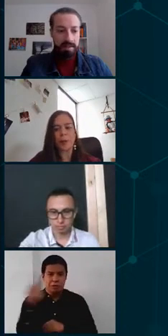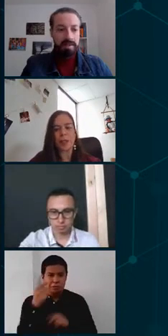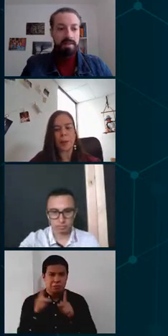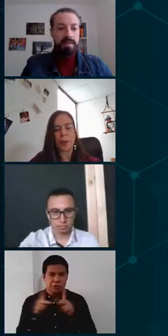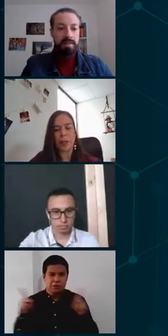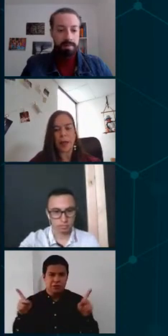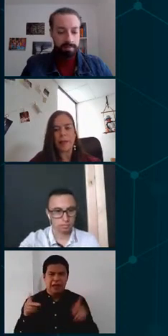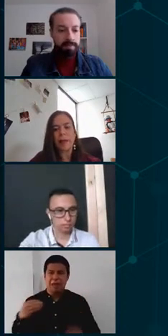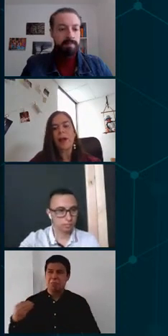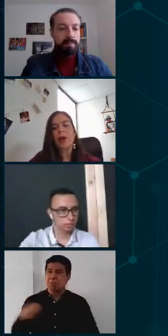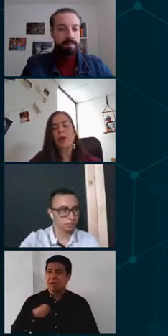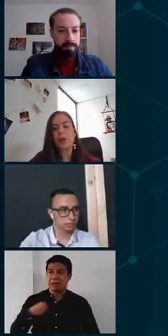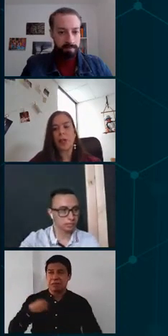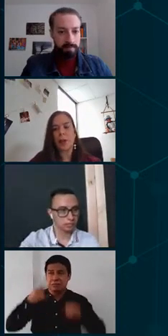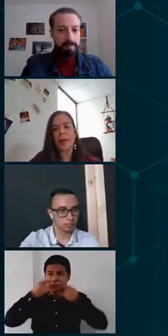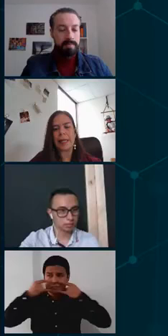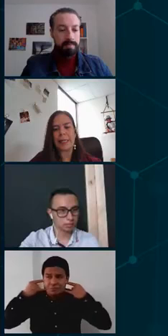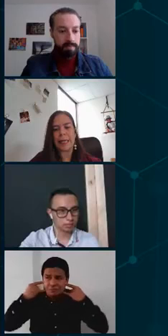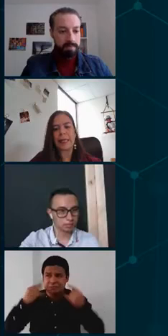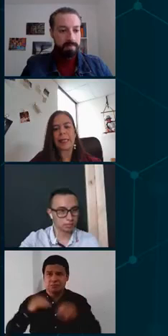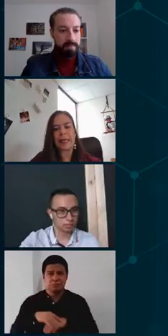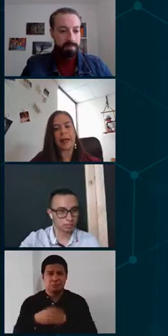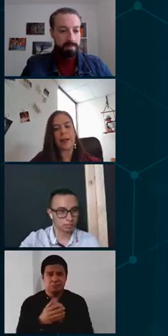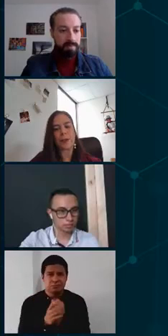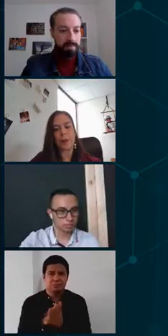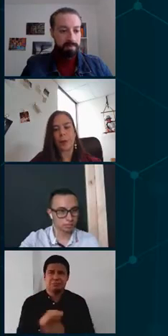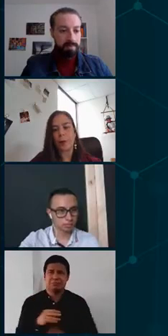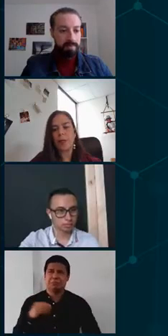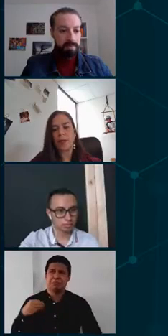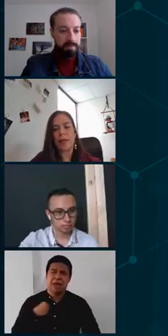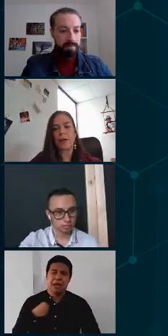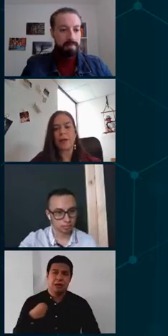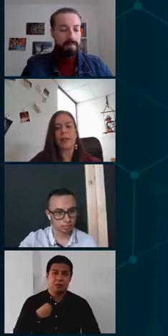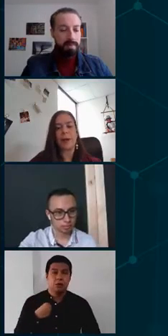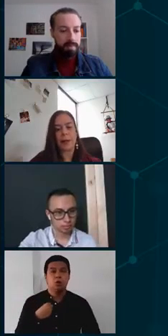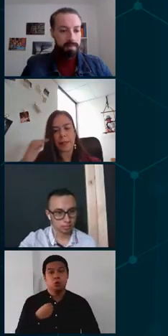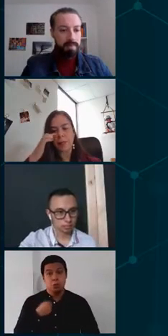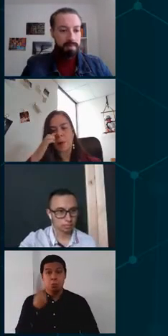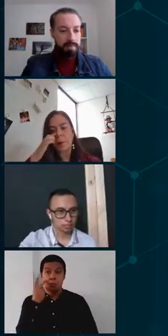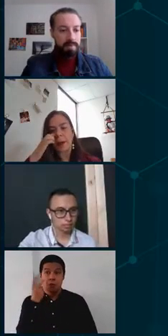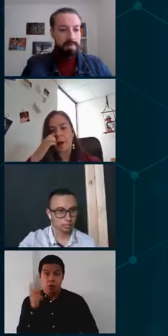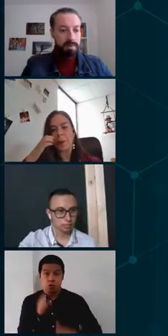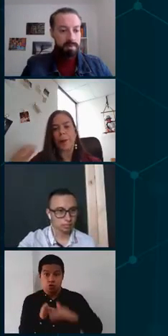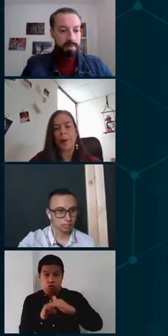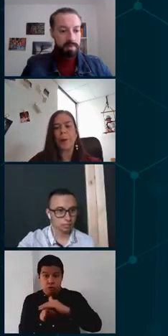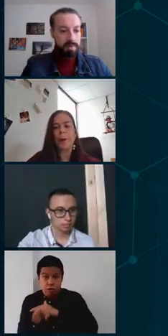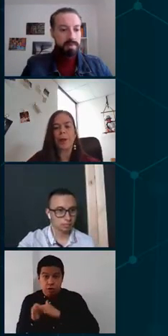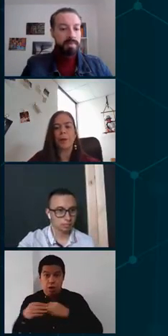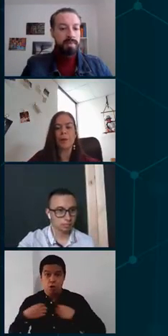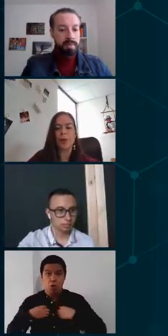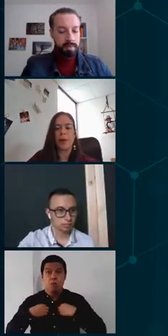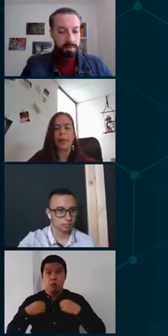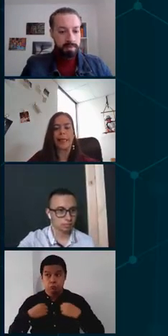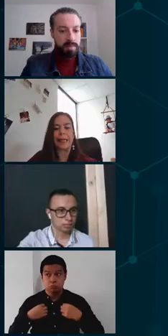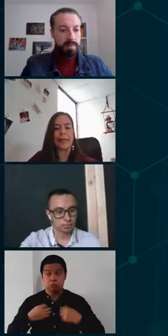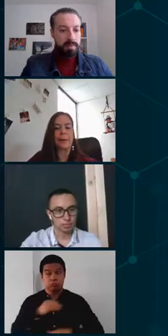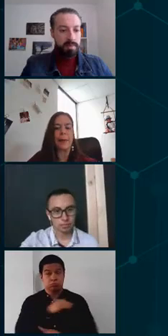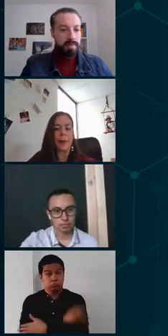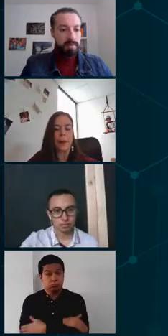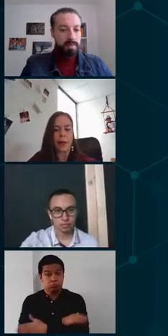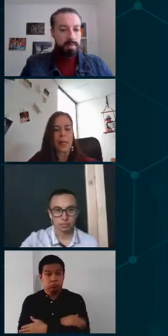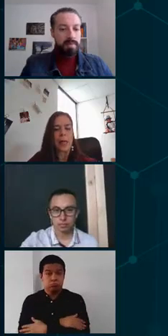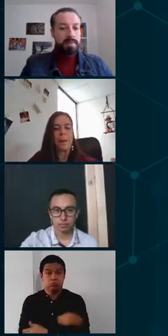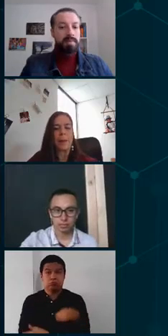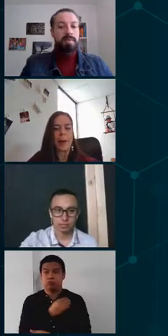los protocolos de seguridad, considero que en las tiendas sí se dan los protocolos, ya en los restaurantes es complicado un poco porque uno se debe quitar